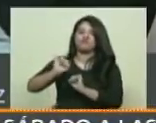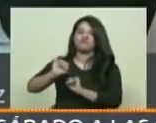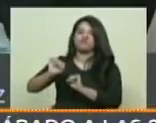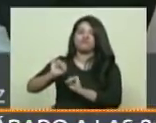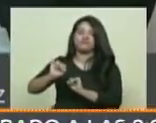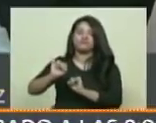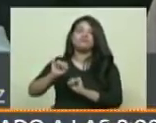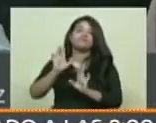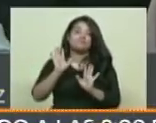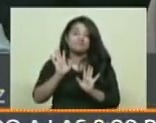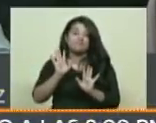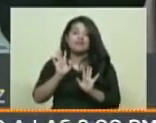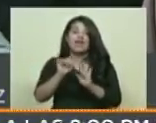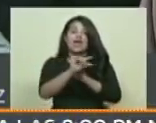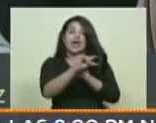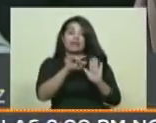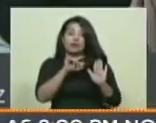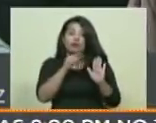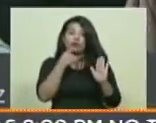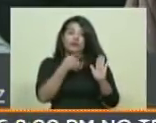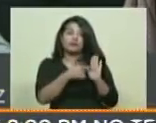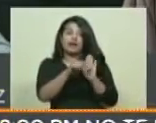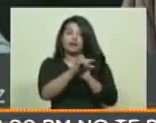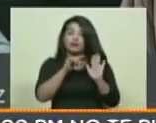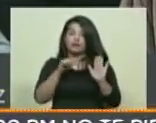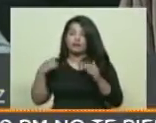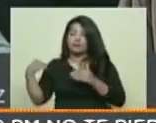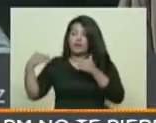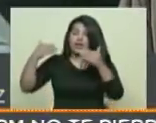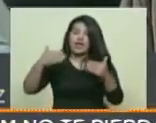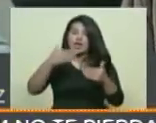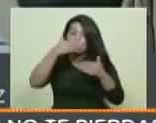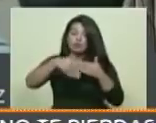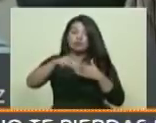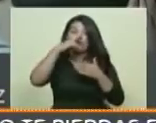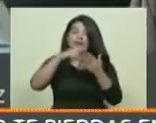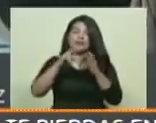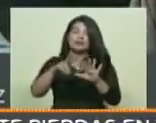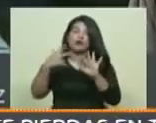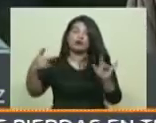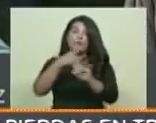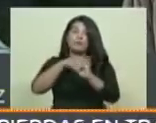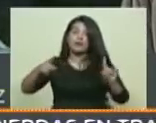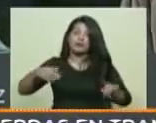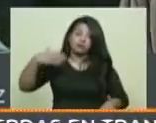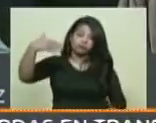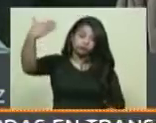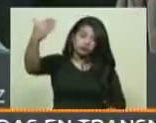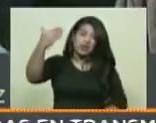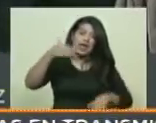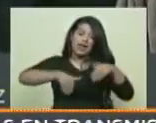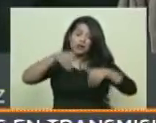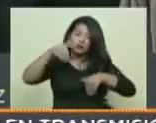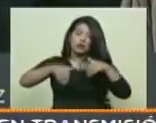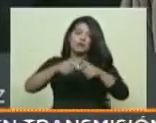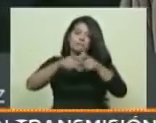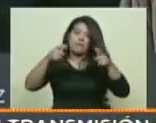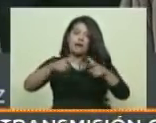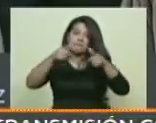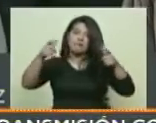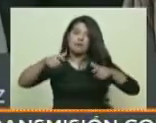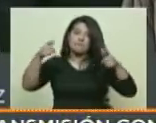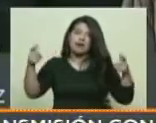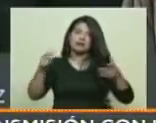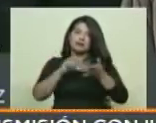que empieza a tener vigencia en el 2018, pero que en las venideras y sucesivas elecciones va a ir aumentando, lo que